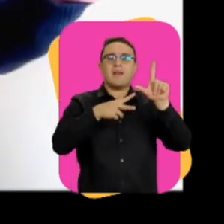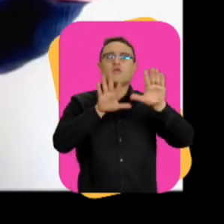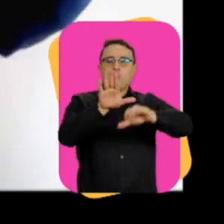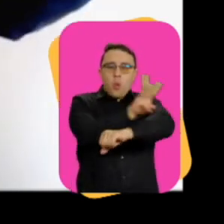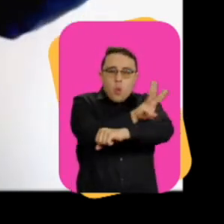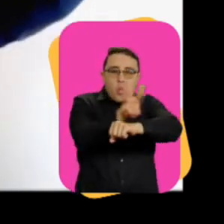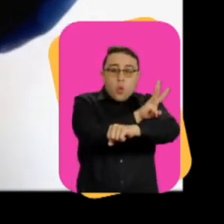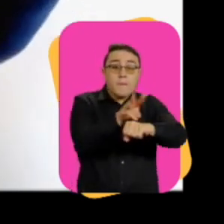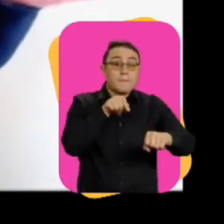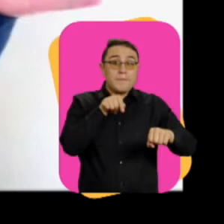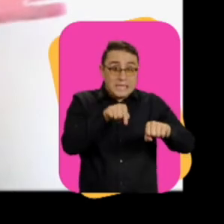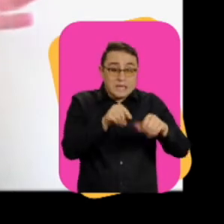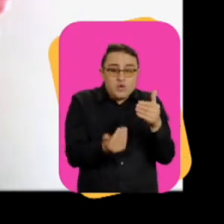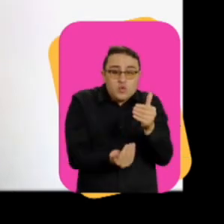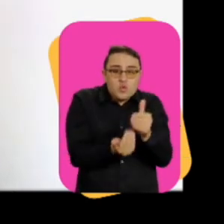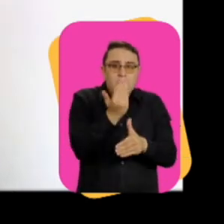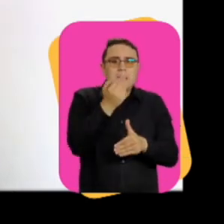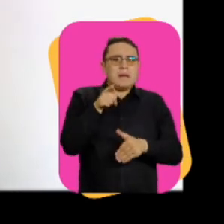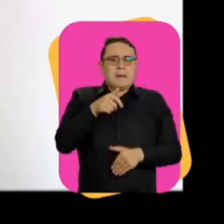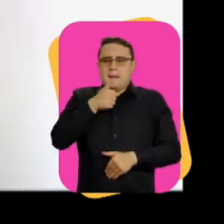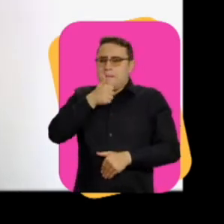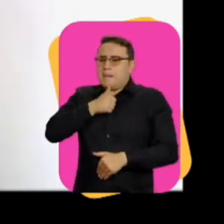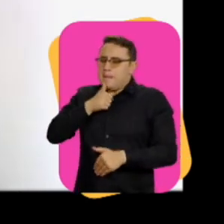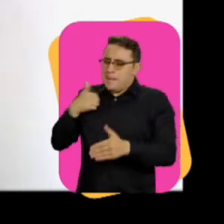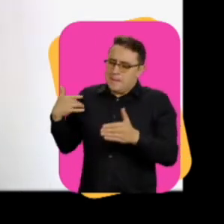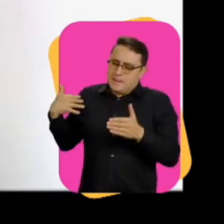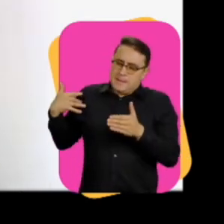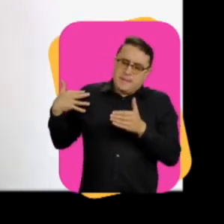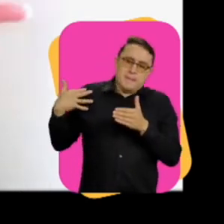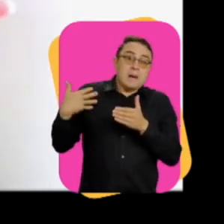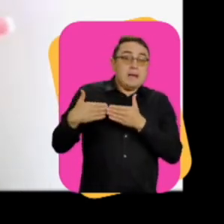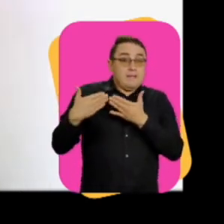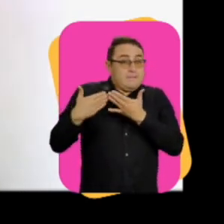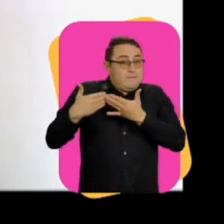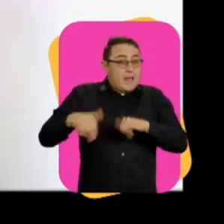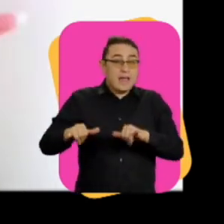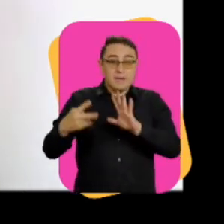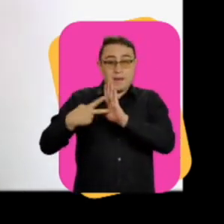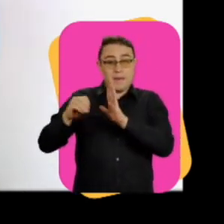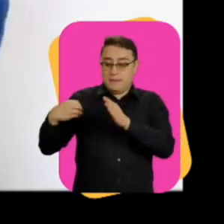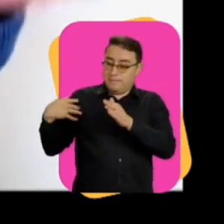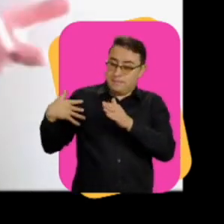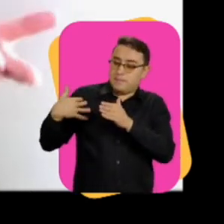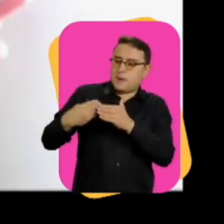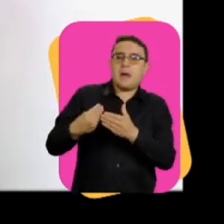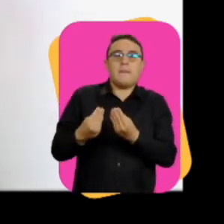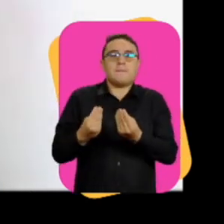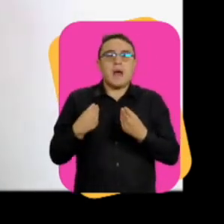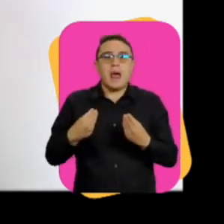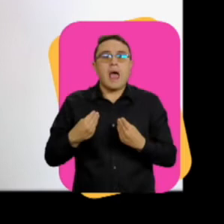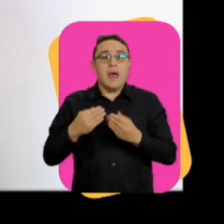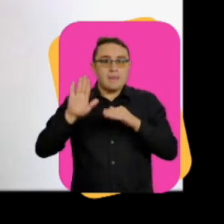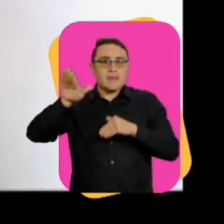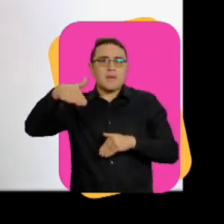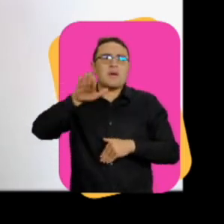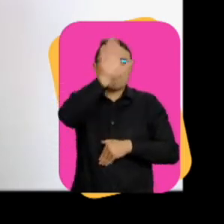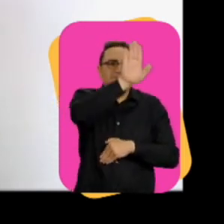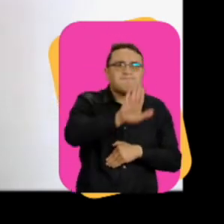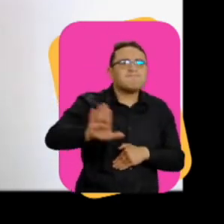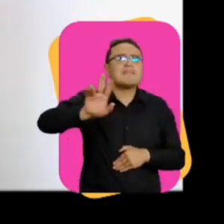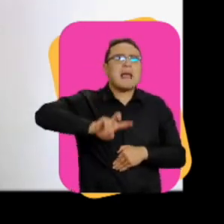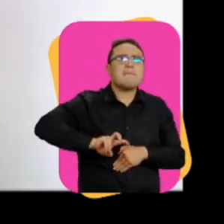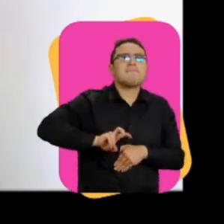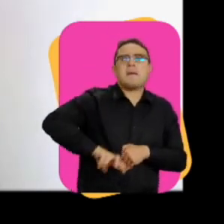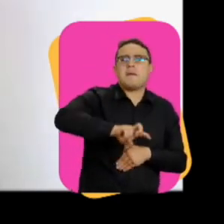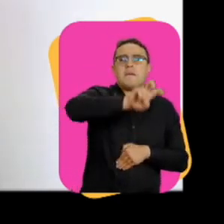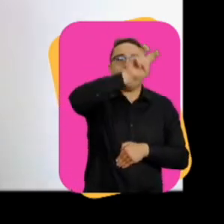único producto que aguantamos y aguantamos y aguantamos hasta el final del año para poder viajar e ir a grabar a los gamers ya en región. Digamos que este fue un